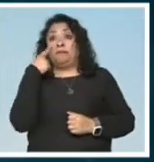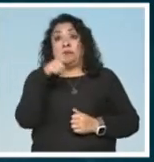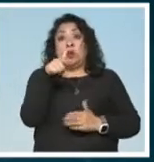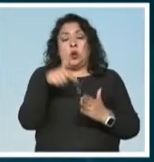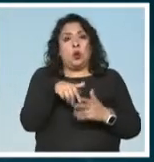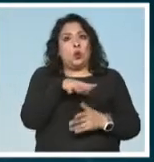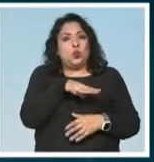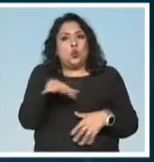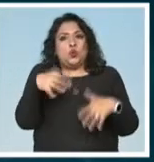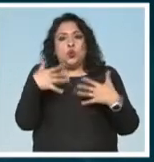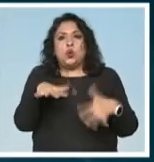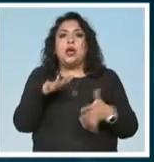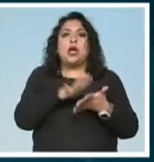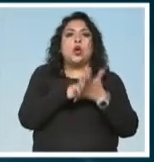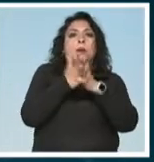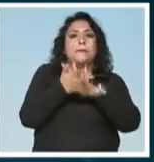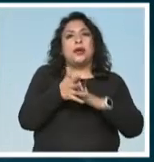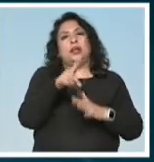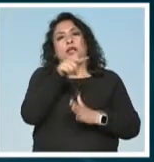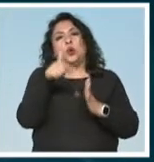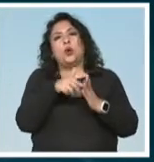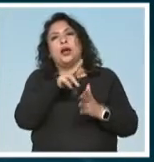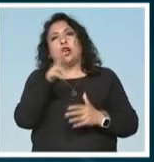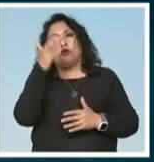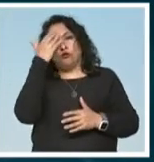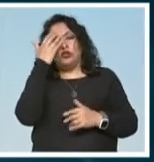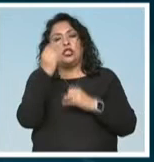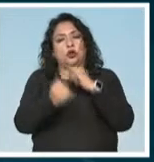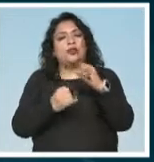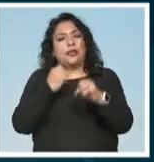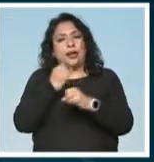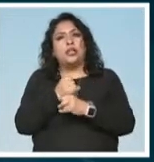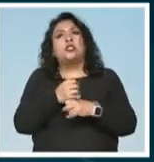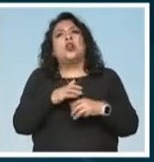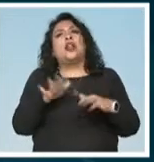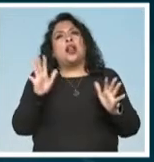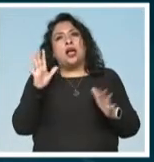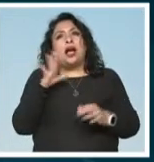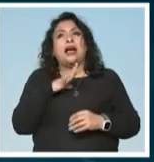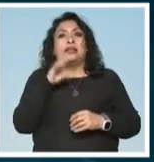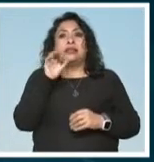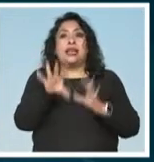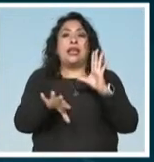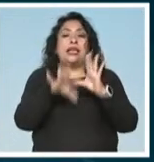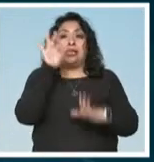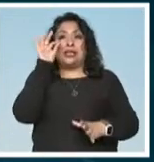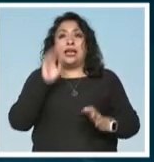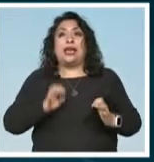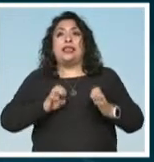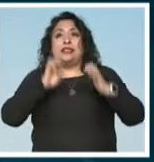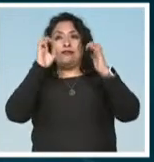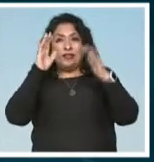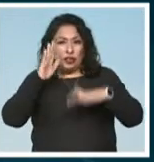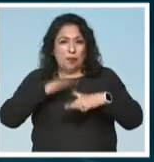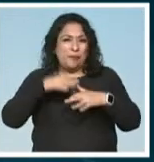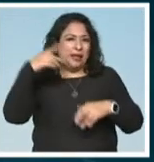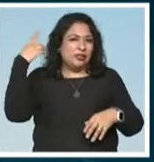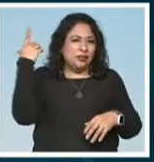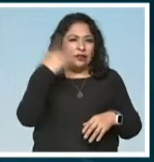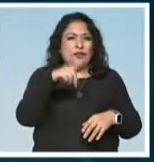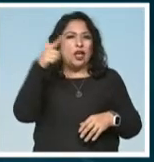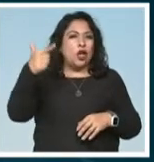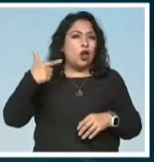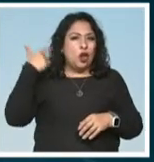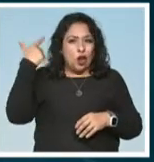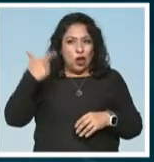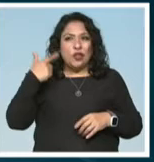espacios lo han convertido en un lugar reconocido internacionalmente, a pesar de haber sido elegido como el edificio más feo de